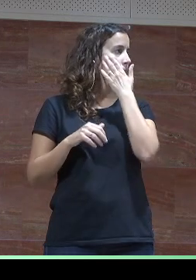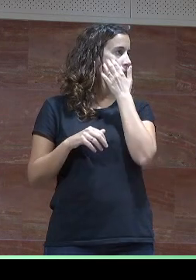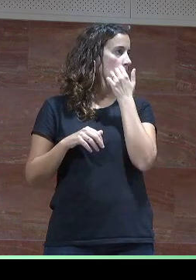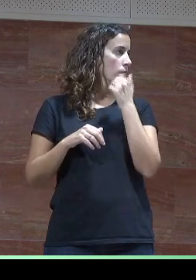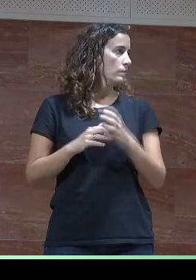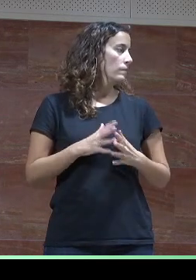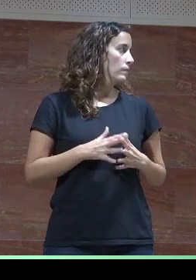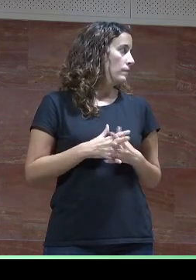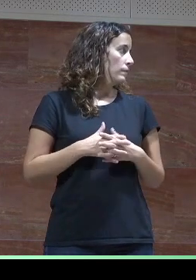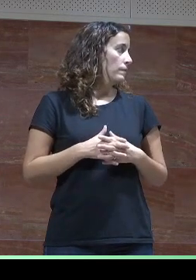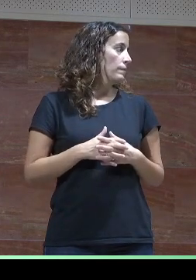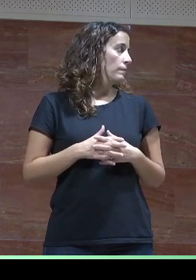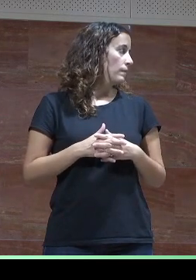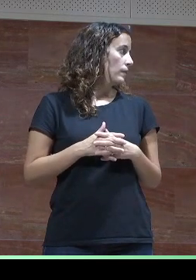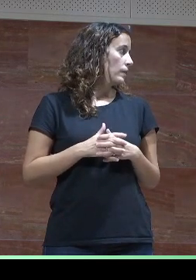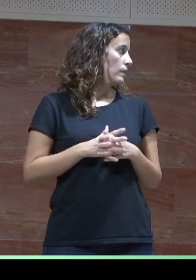Hola, sí. No, yo por